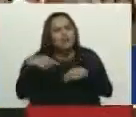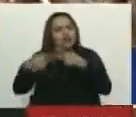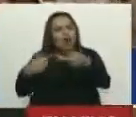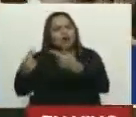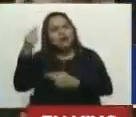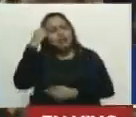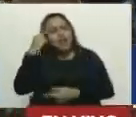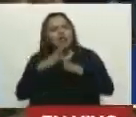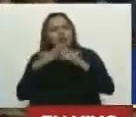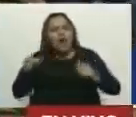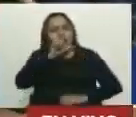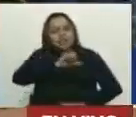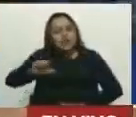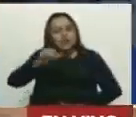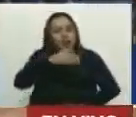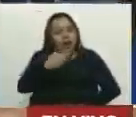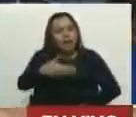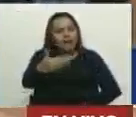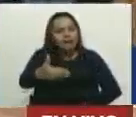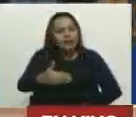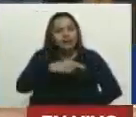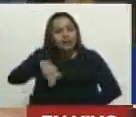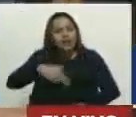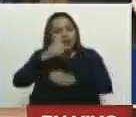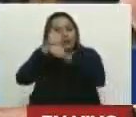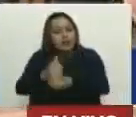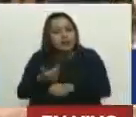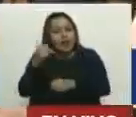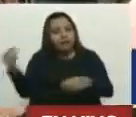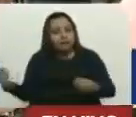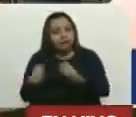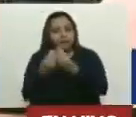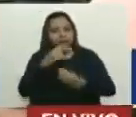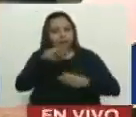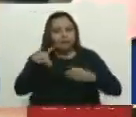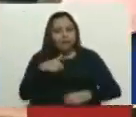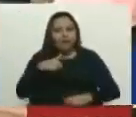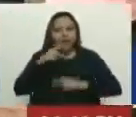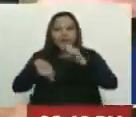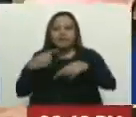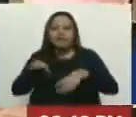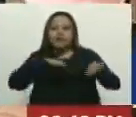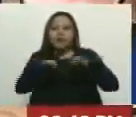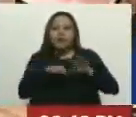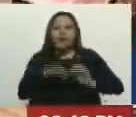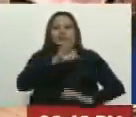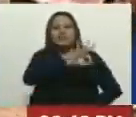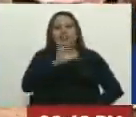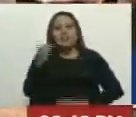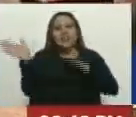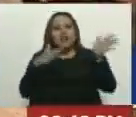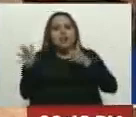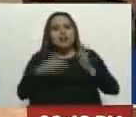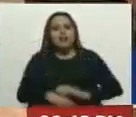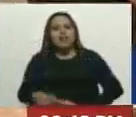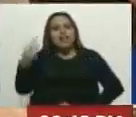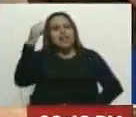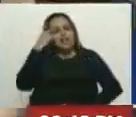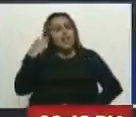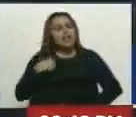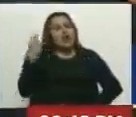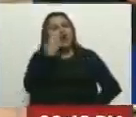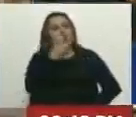y en todas estas semanas, y los esperamos que estén con nosotros el próximo jueves 30 de marzo, que será el día. Así me